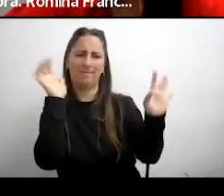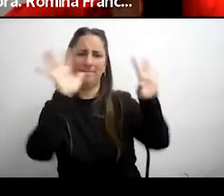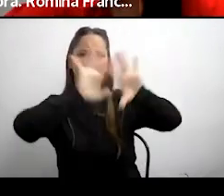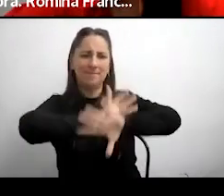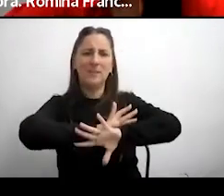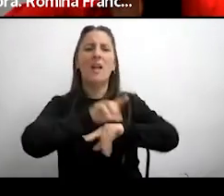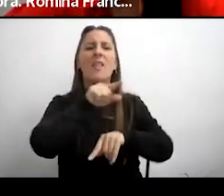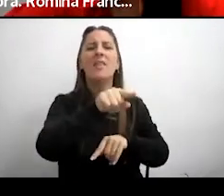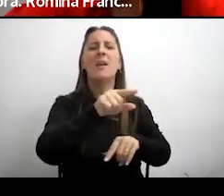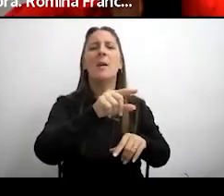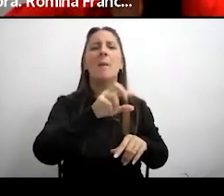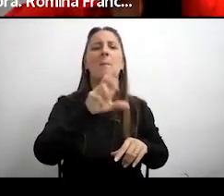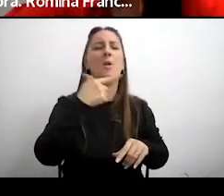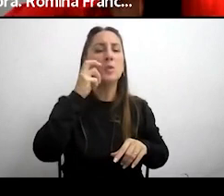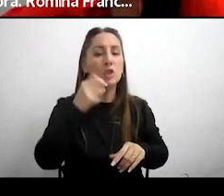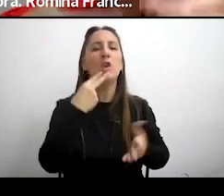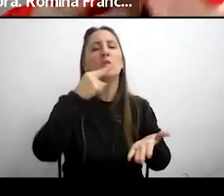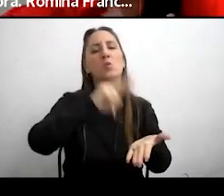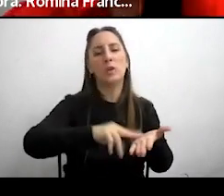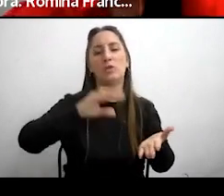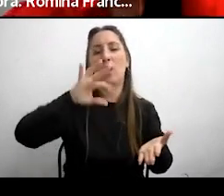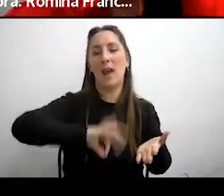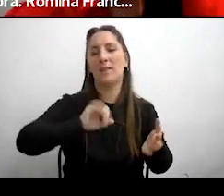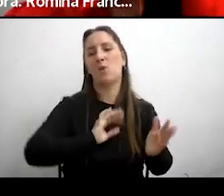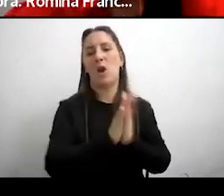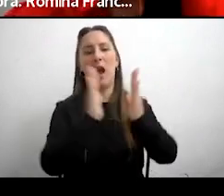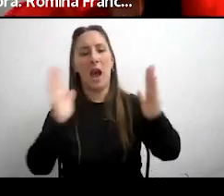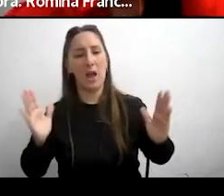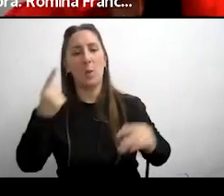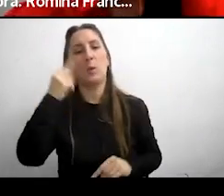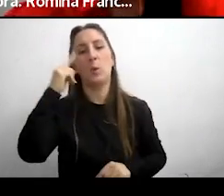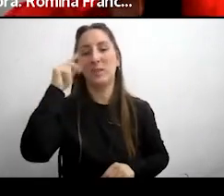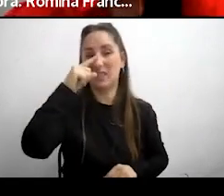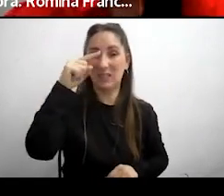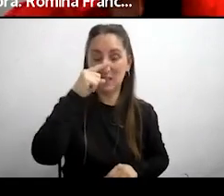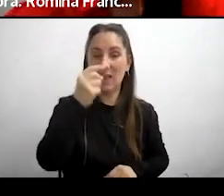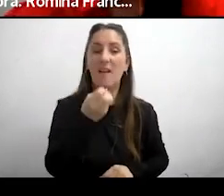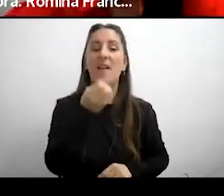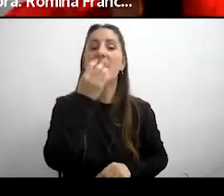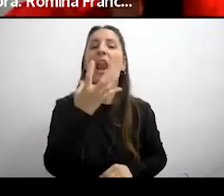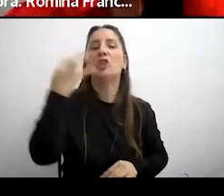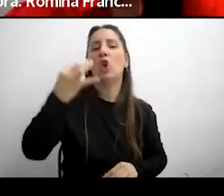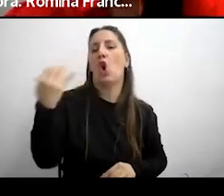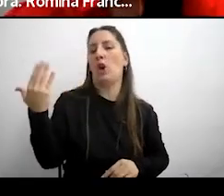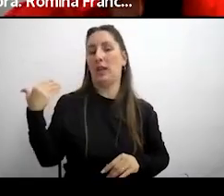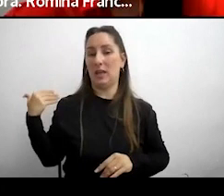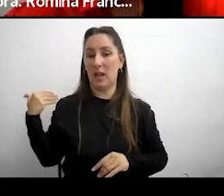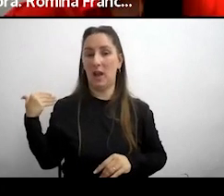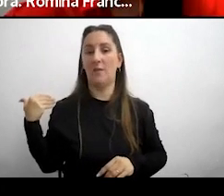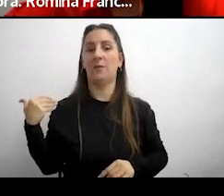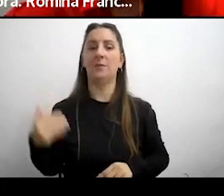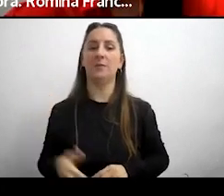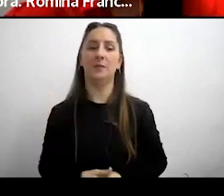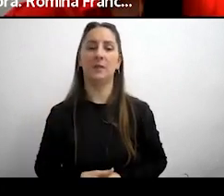la provisión de impuesto a las ganancias por el ejercicio, bueno, en este caso el año 77, en su declaración original, toda vez